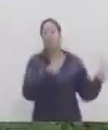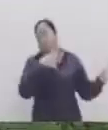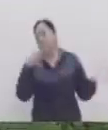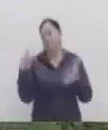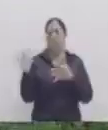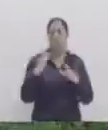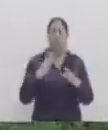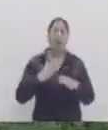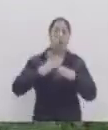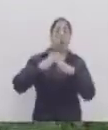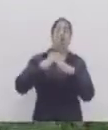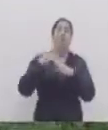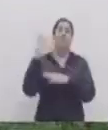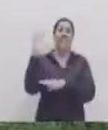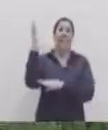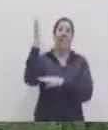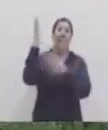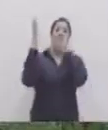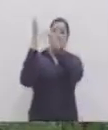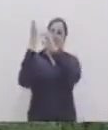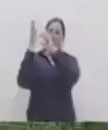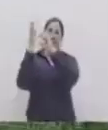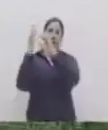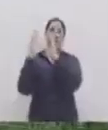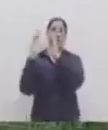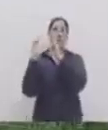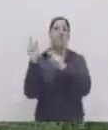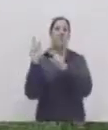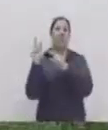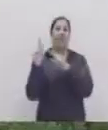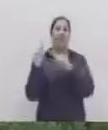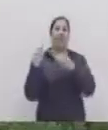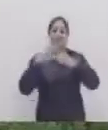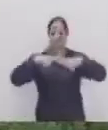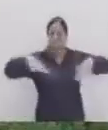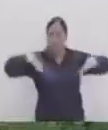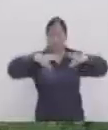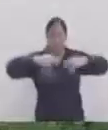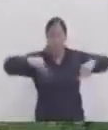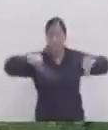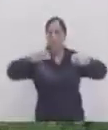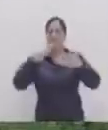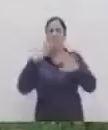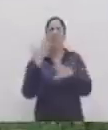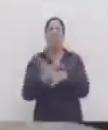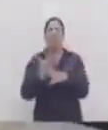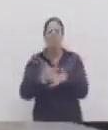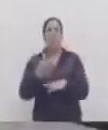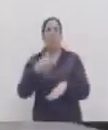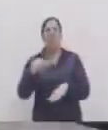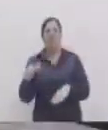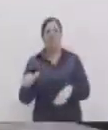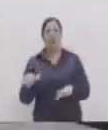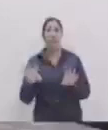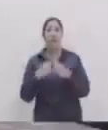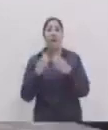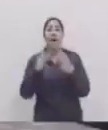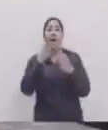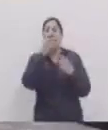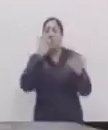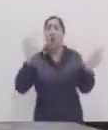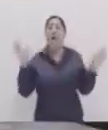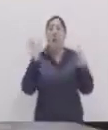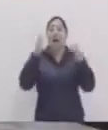la lluvia y del viento, pero también se están protegiendo de lo húmedo de la tierra, ¿verdad? Cuando estas aves